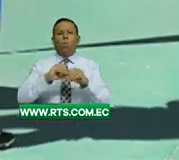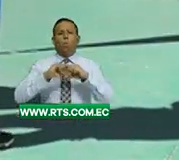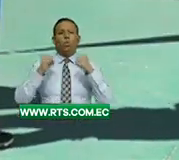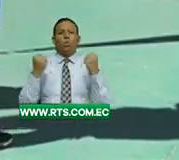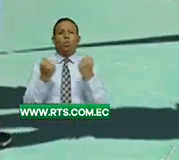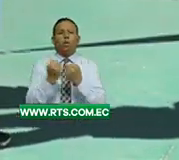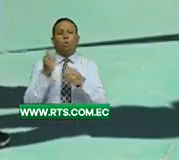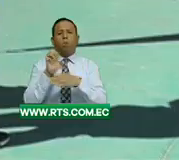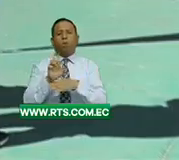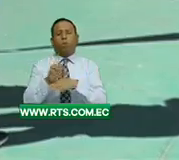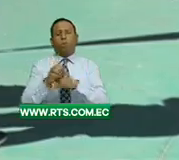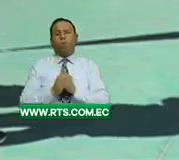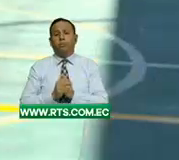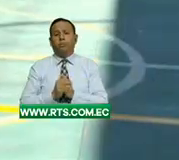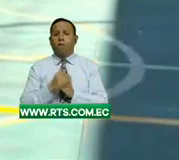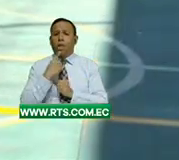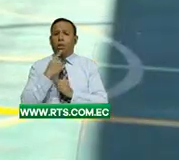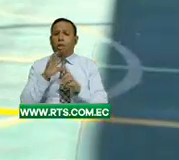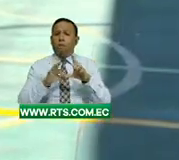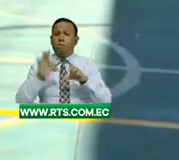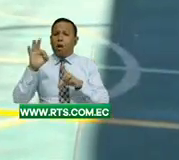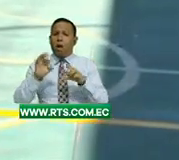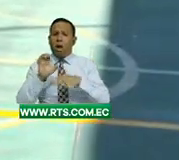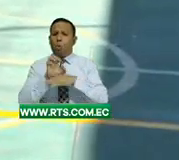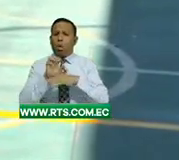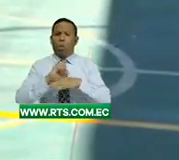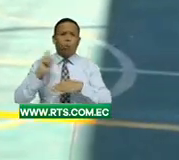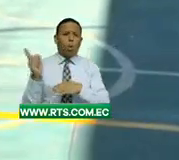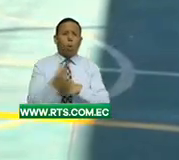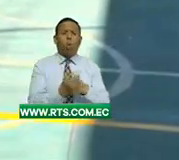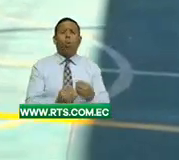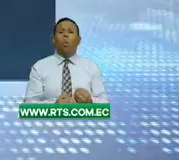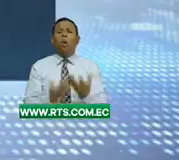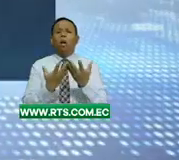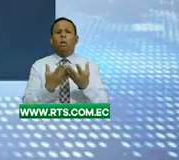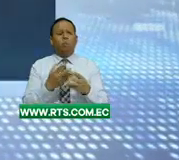nacional estaban habilitados para ejercer su derecho al sufragio